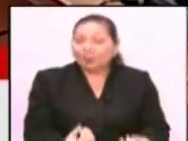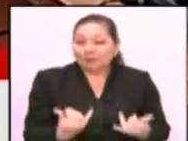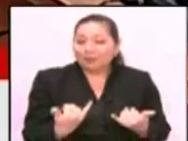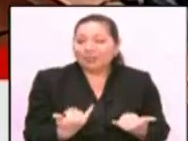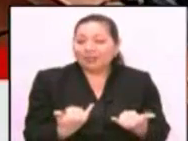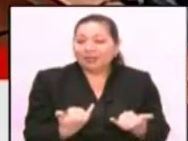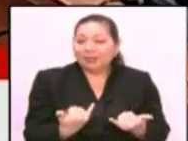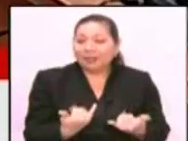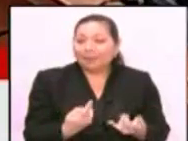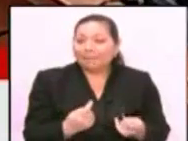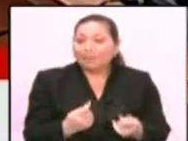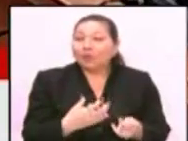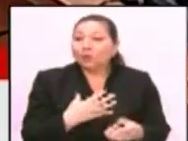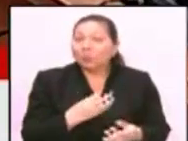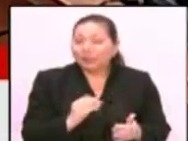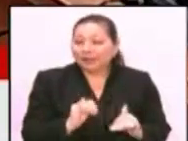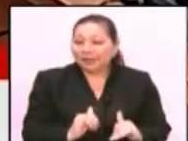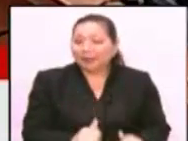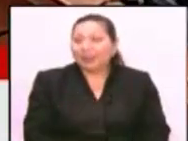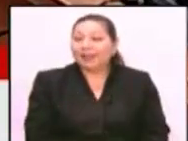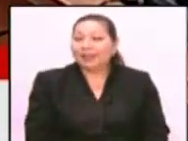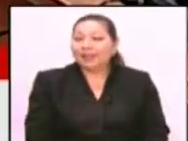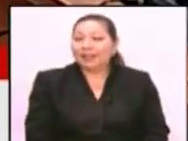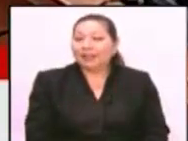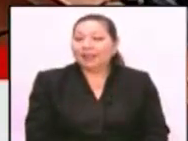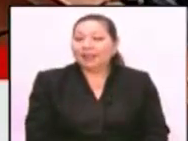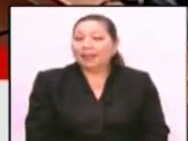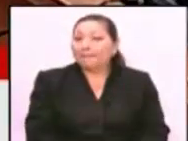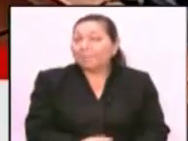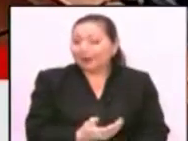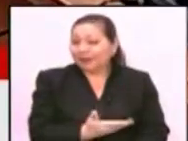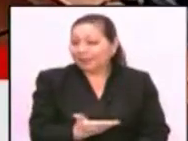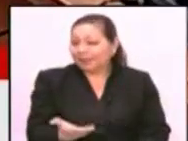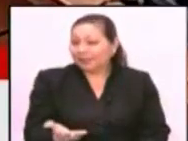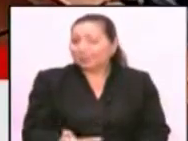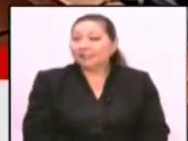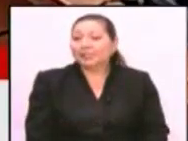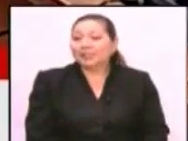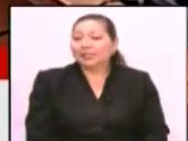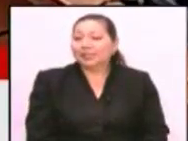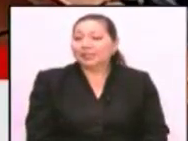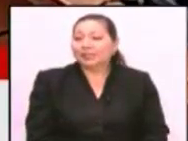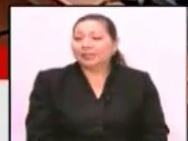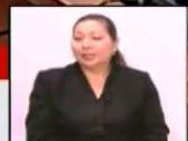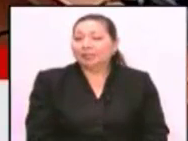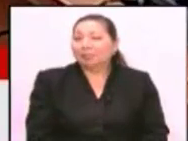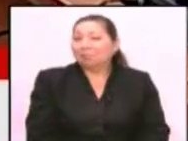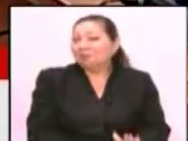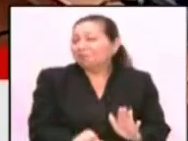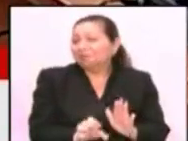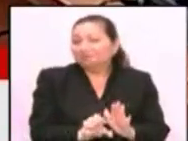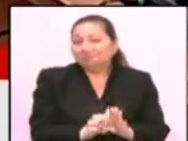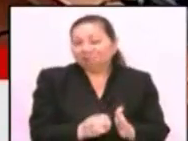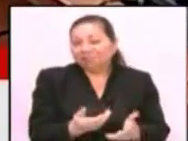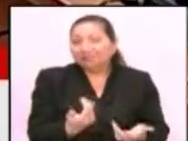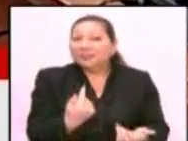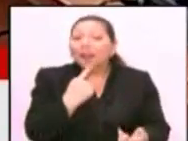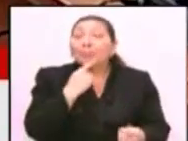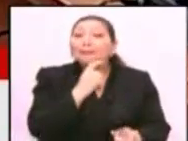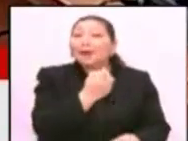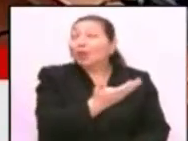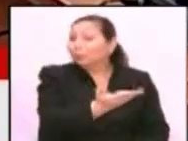funciona este mecanismo. Me gustaría parar aquí para ver qué preguntas tienen sobre el modelo antes de entrar a un ejemplo en el